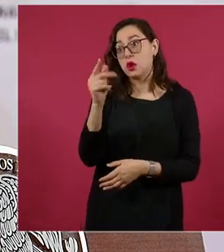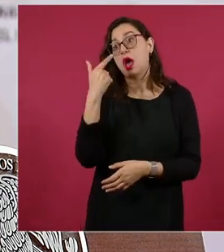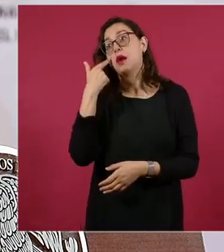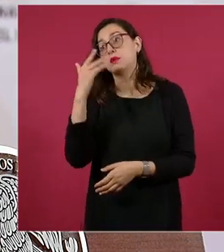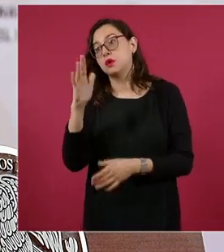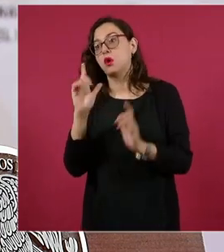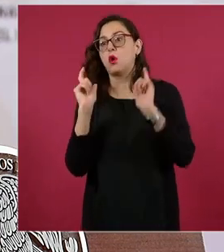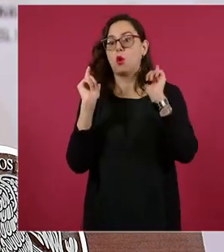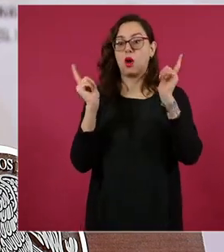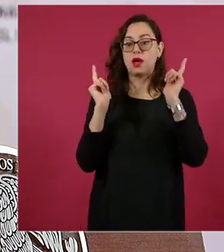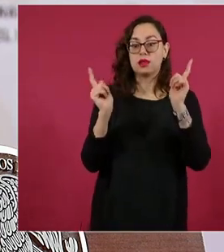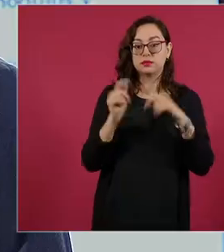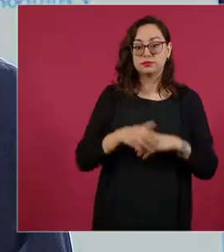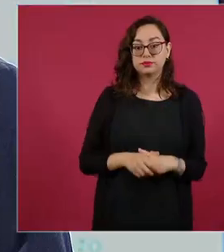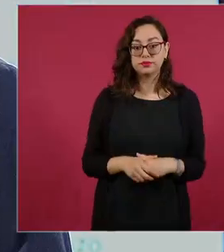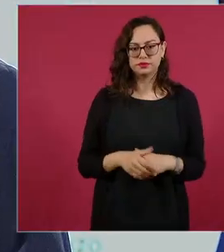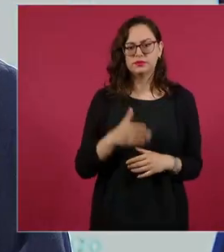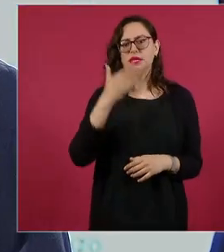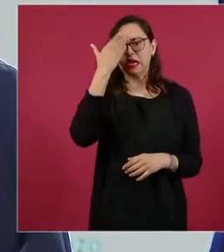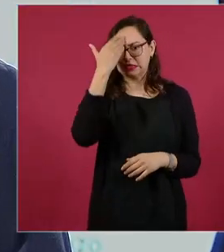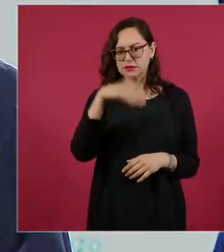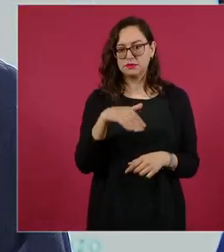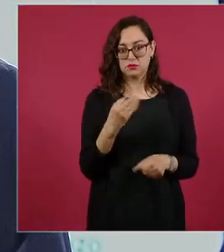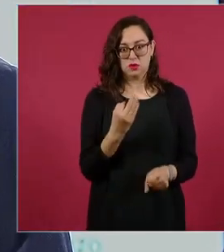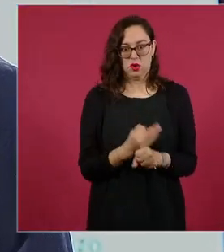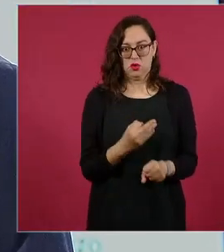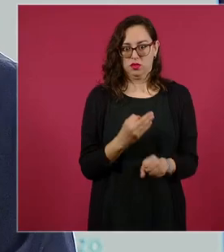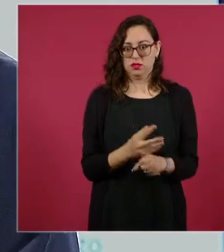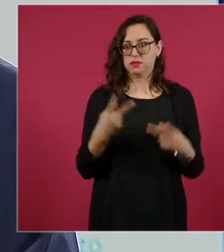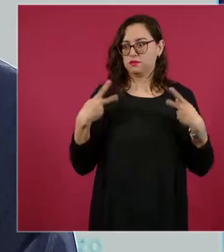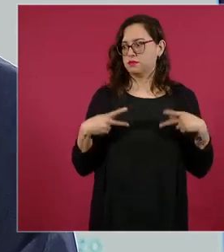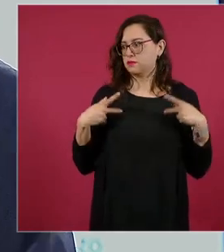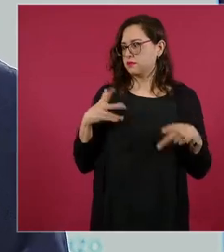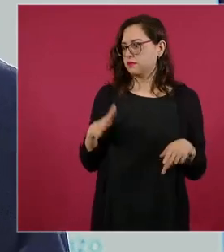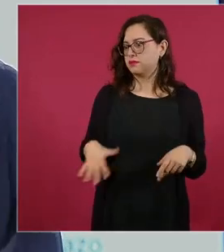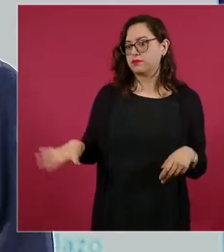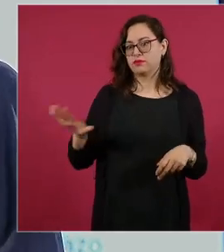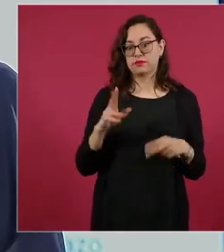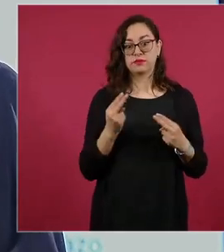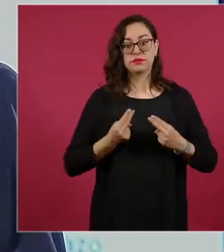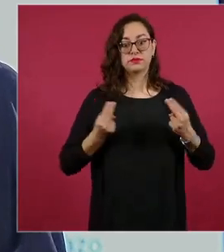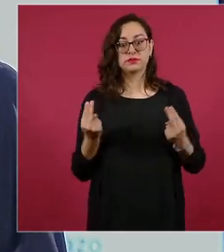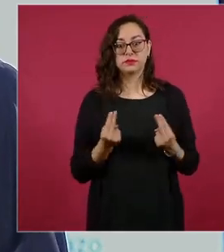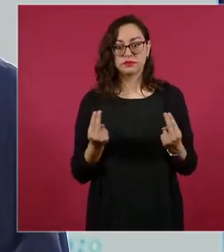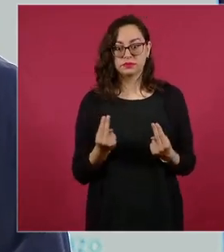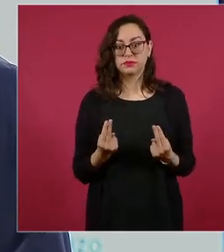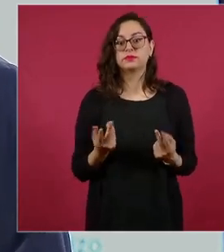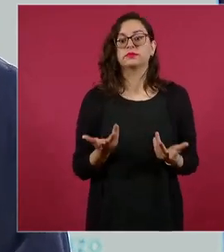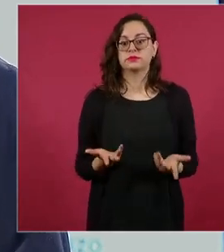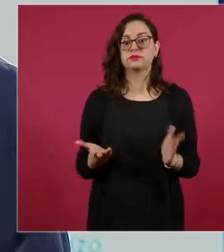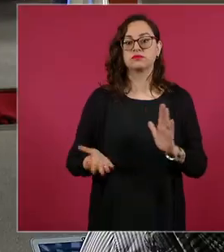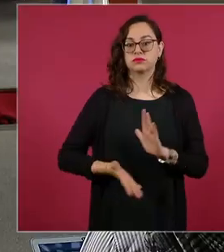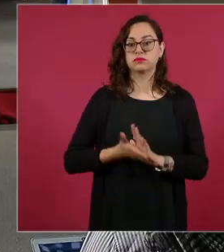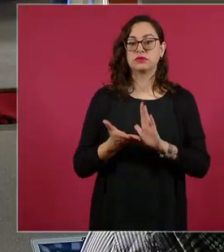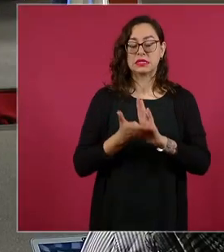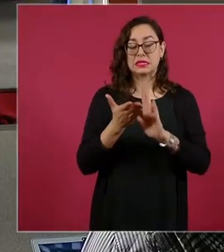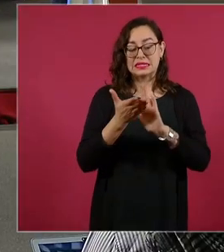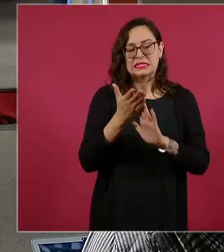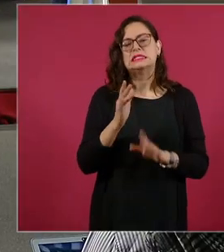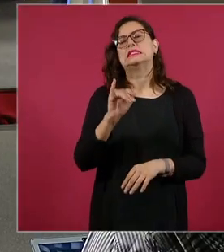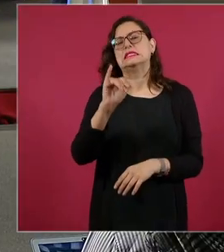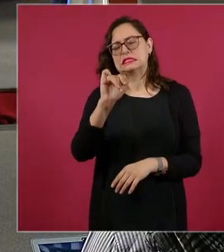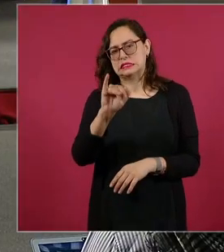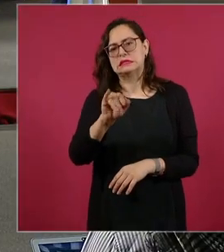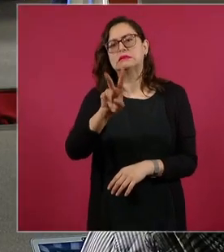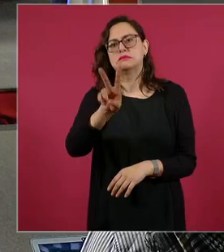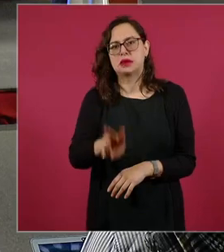debido al nivel de derecho a bien y la necesidad tan importante que hay de vivienda no podría el FOBISTE hacerlo solos, o sea, tendríamos que seguir trabajando con